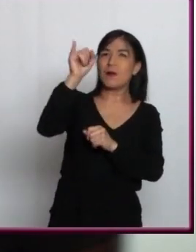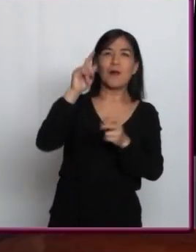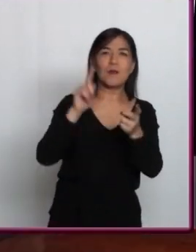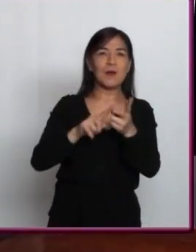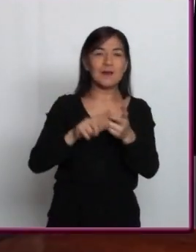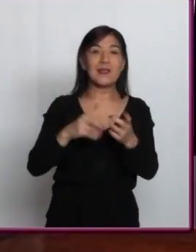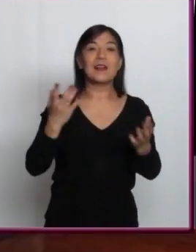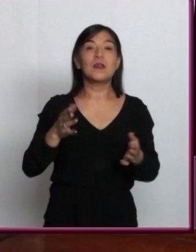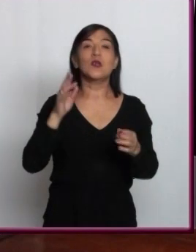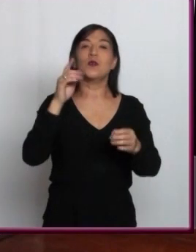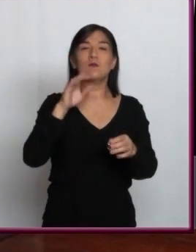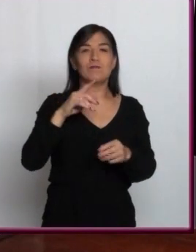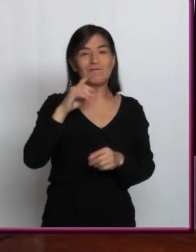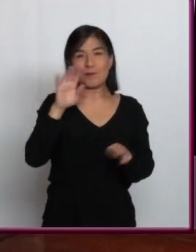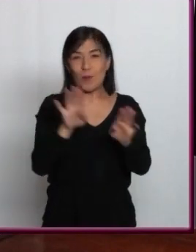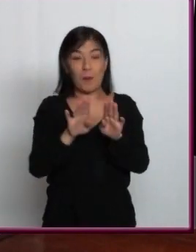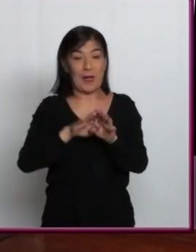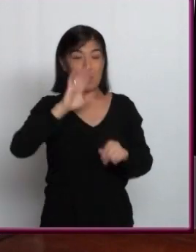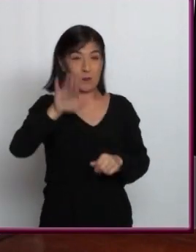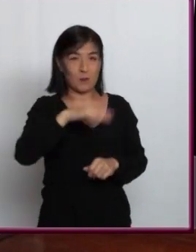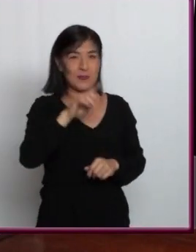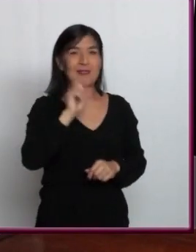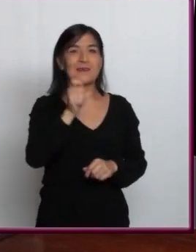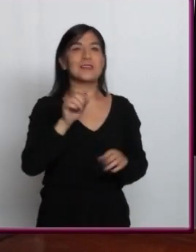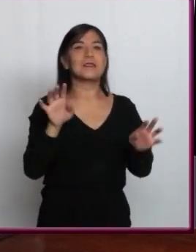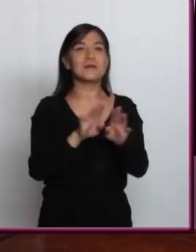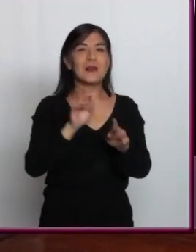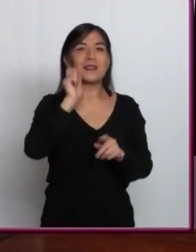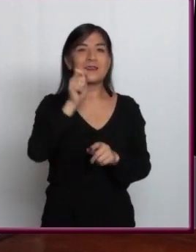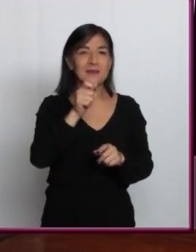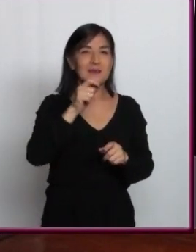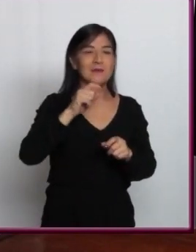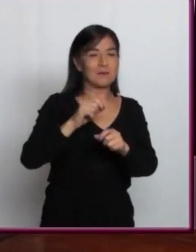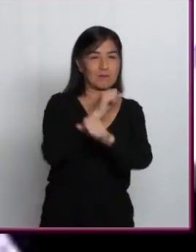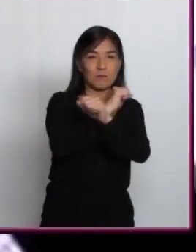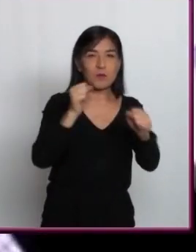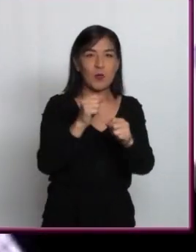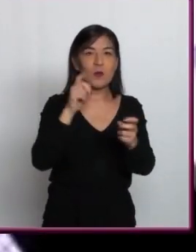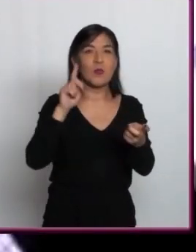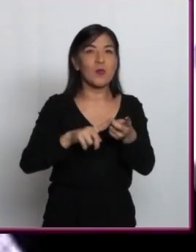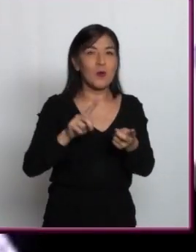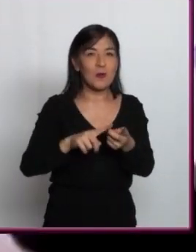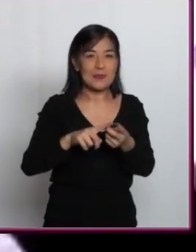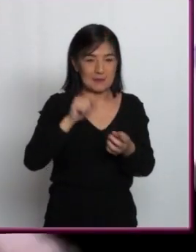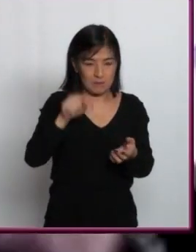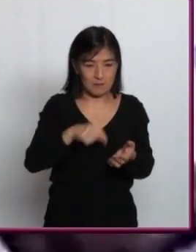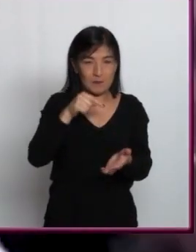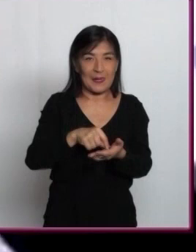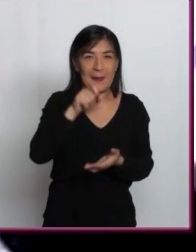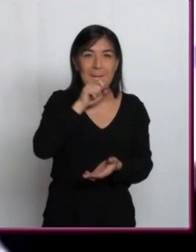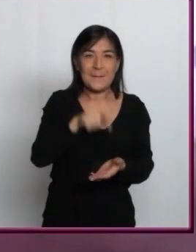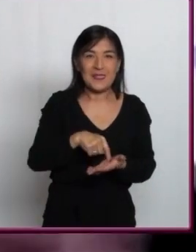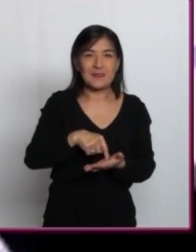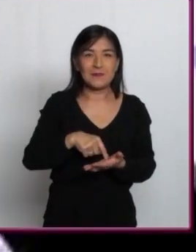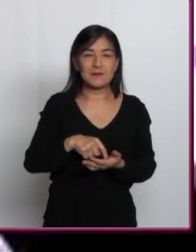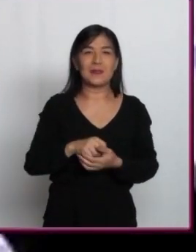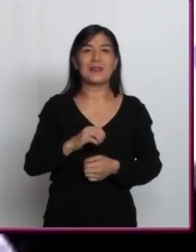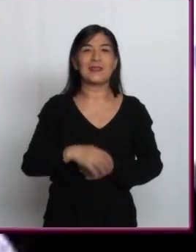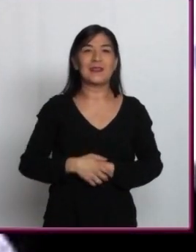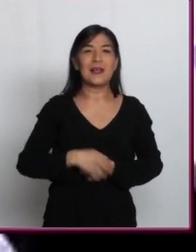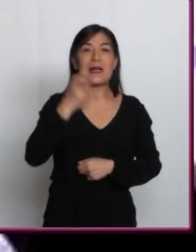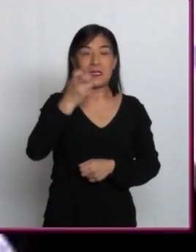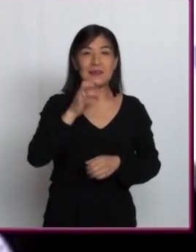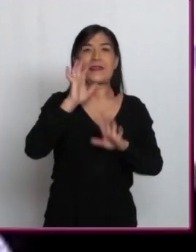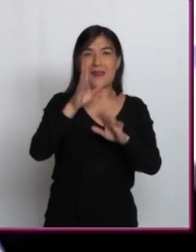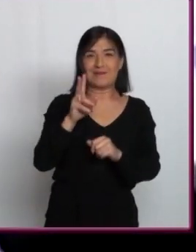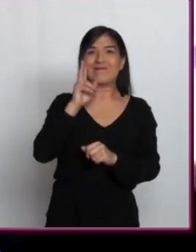No, lo que buscamos es el remanente, lo que quedó después de la explosión. Claro. el punto. Esta se vio,